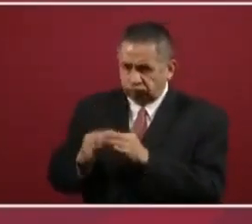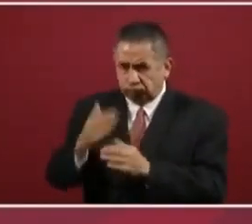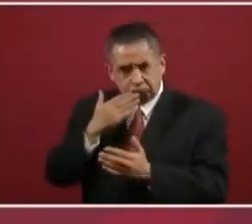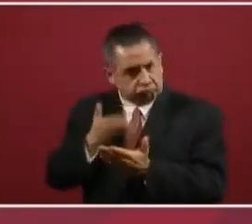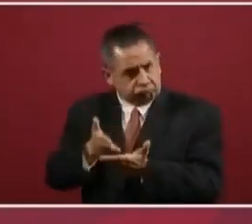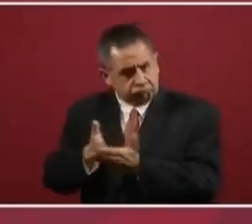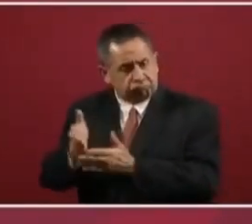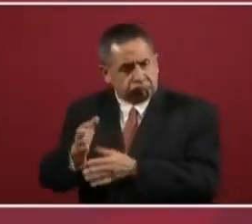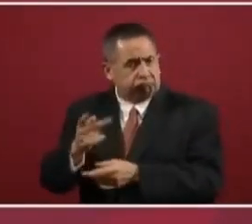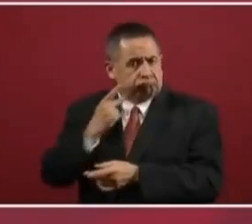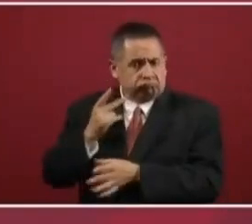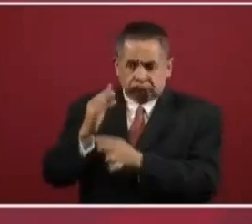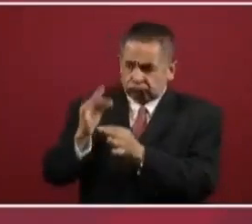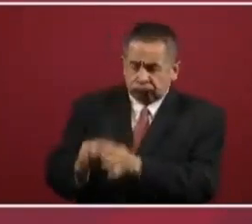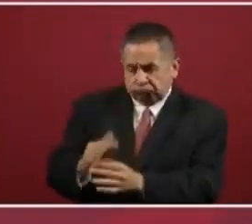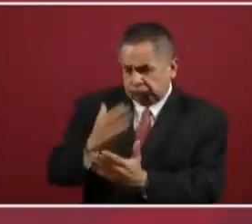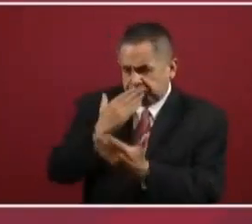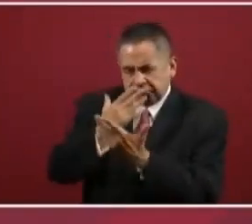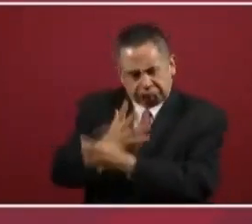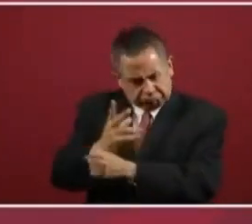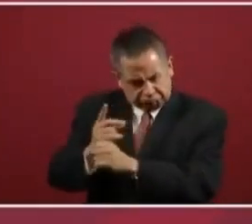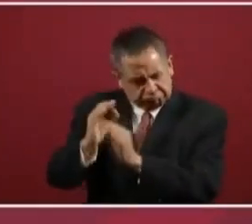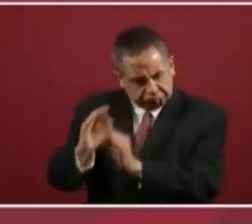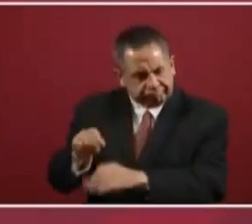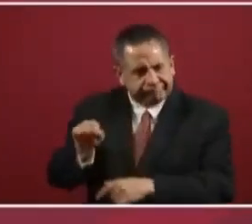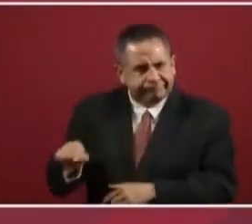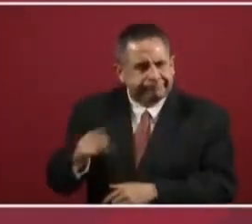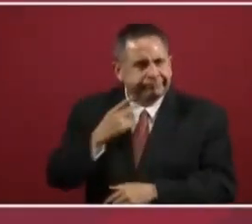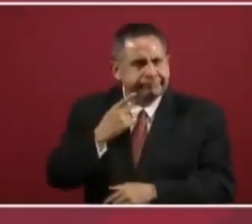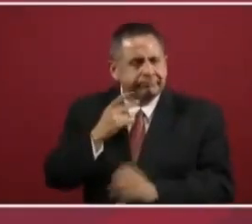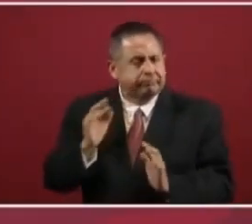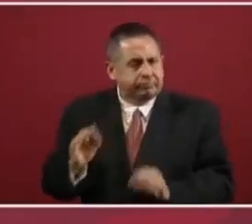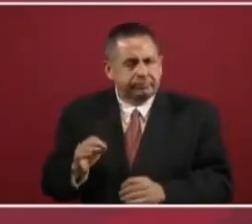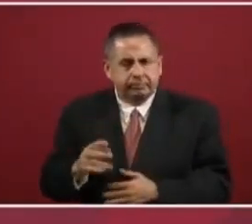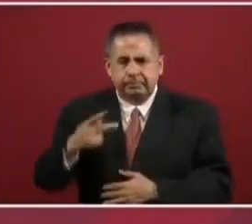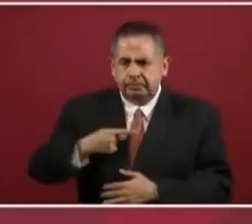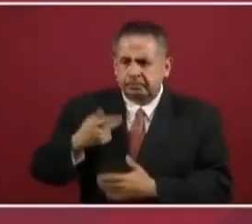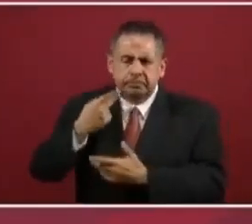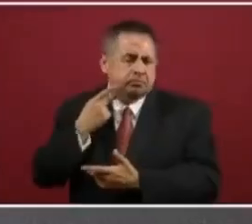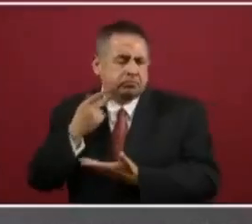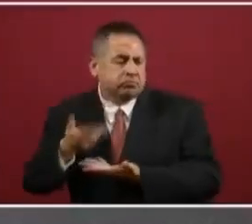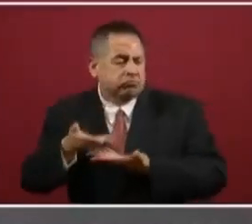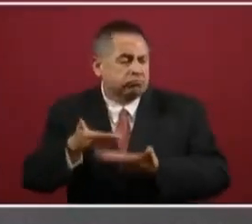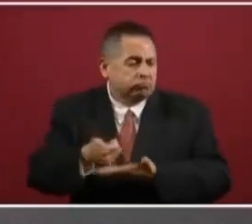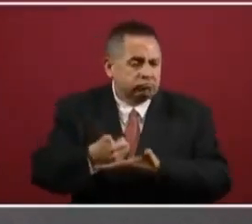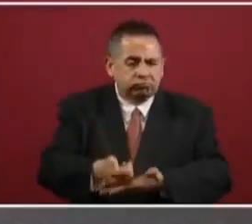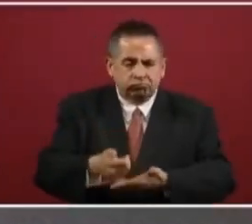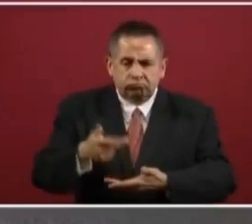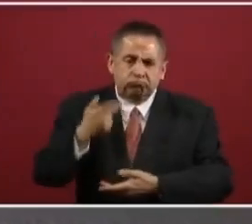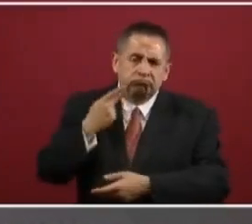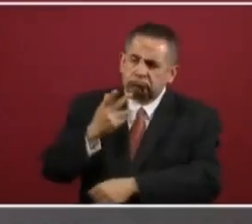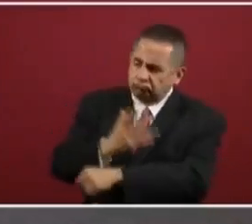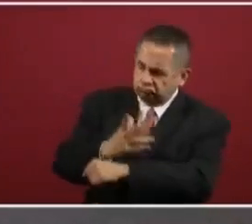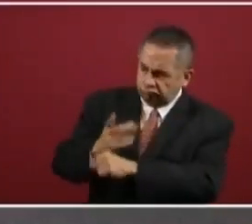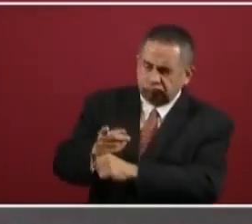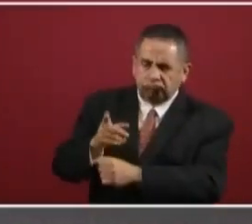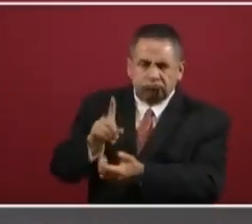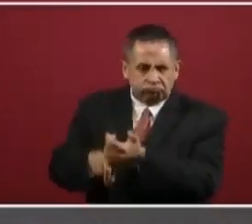oficio la política gente que le sirve al pueblo gente